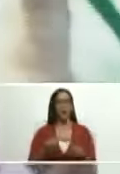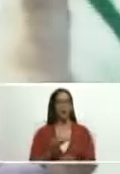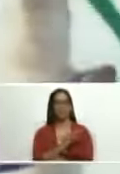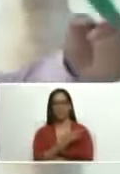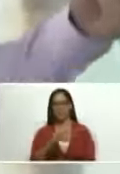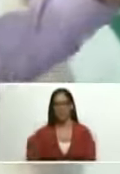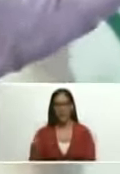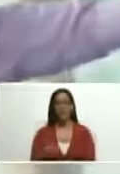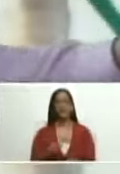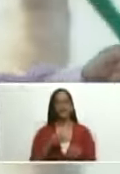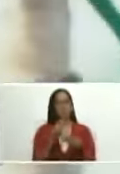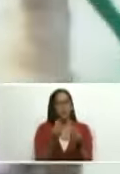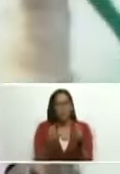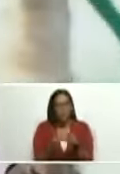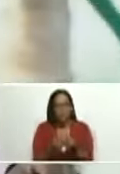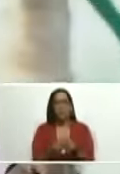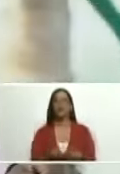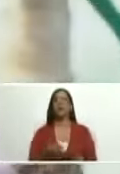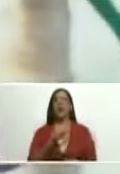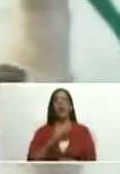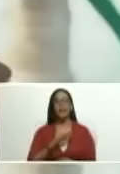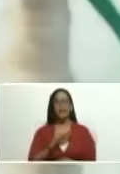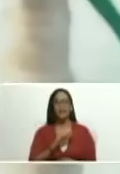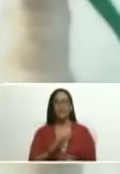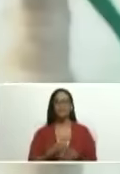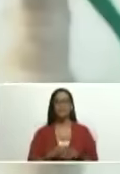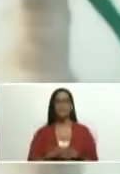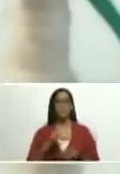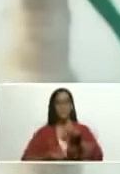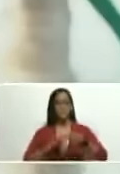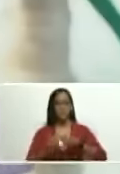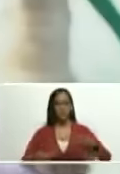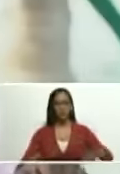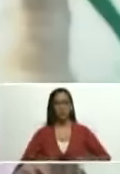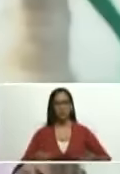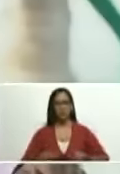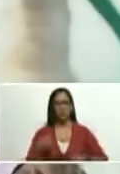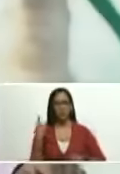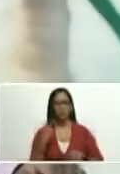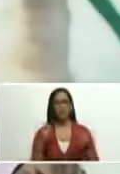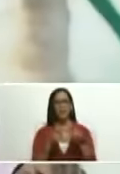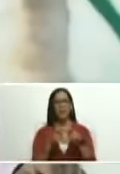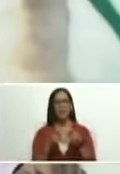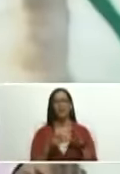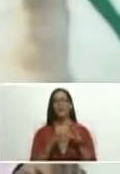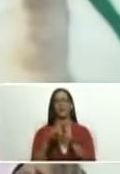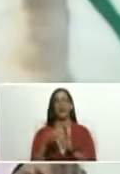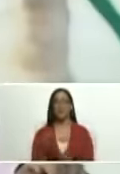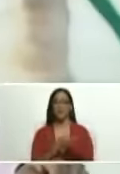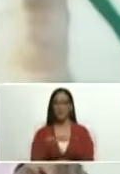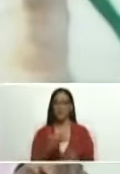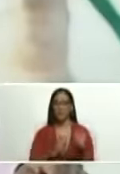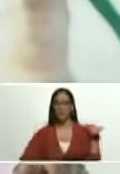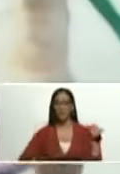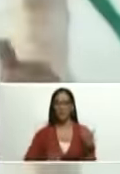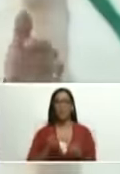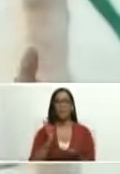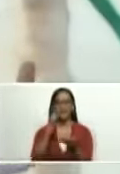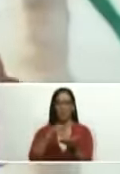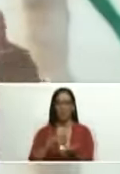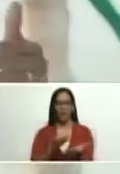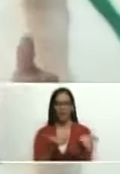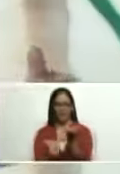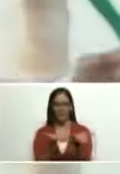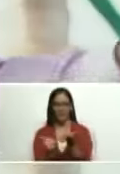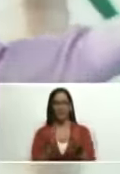extraordinaria y donde conjuntamente con el alcalde Suárez Maldonado hemos hecho un esfuerzo como un solo equipo en unidad perfecta, presidente, para estar al